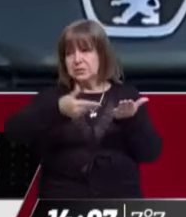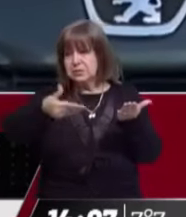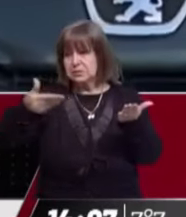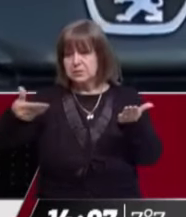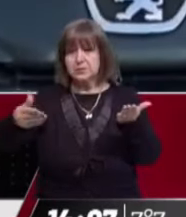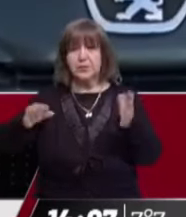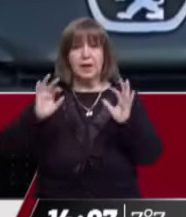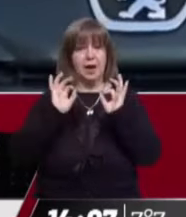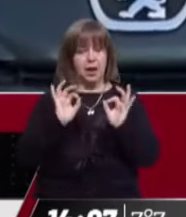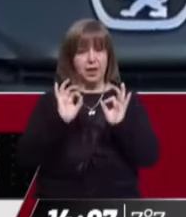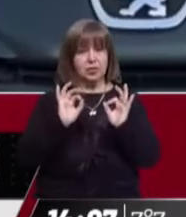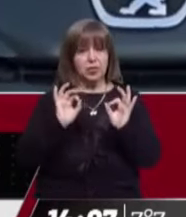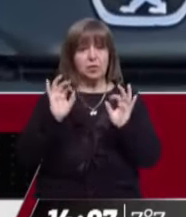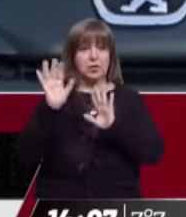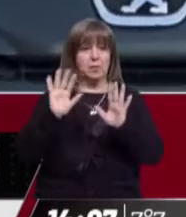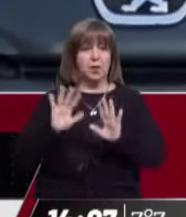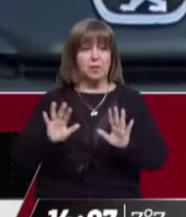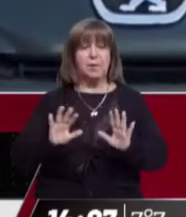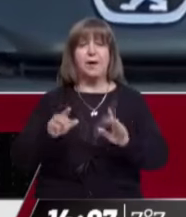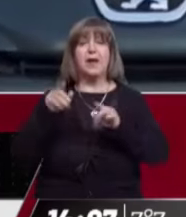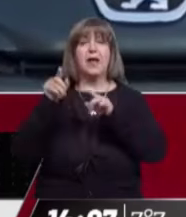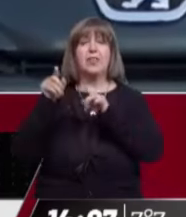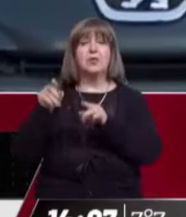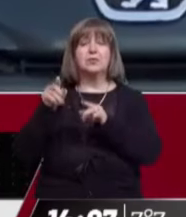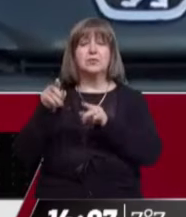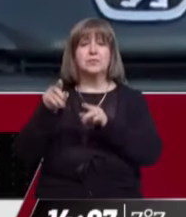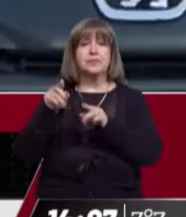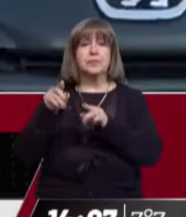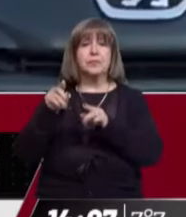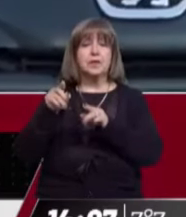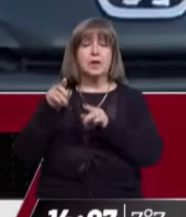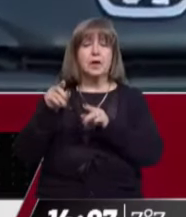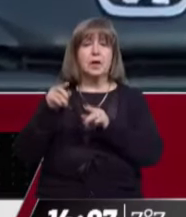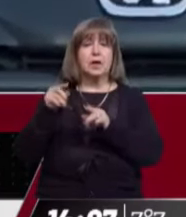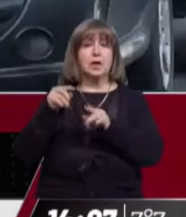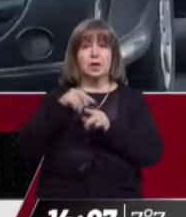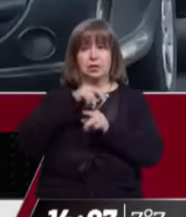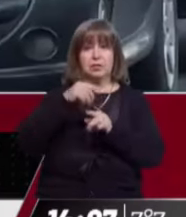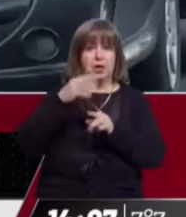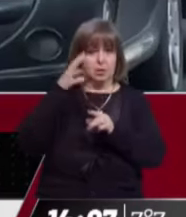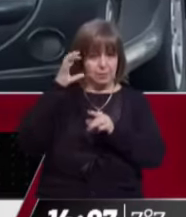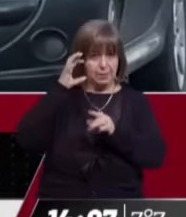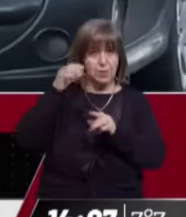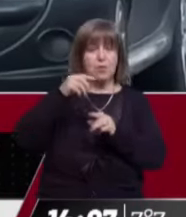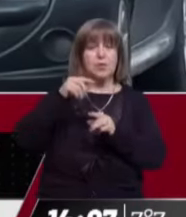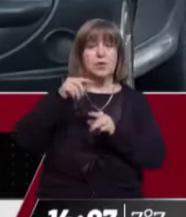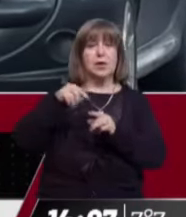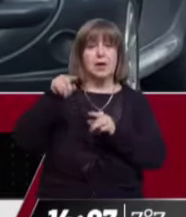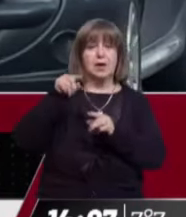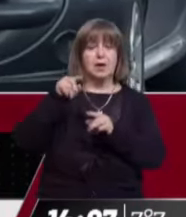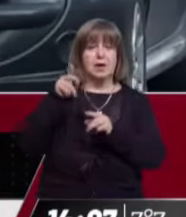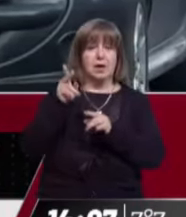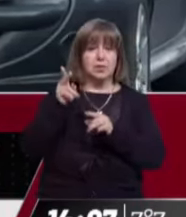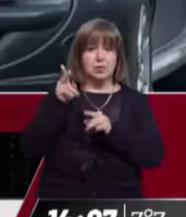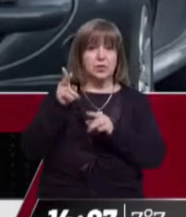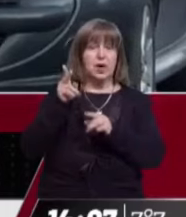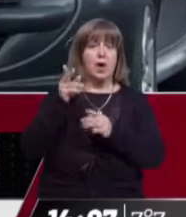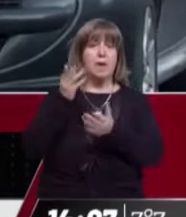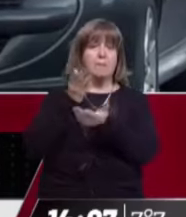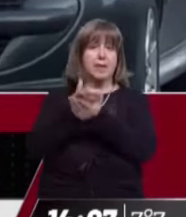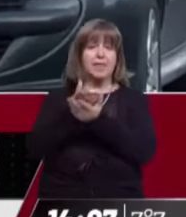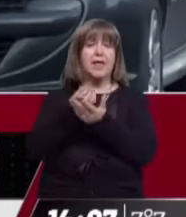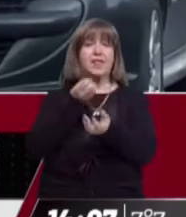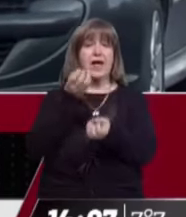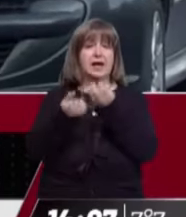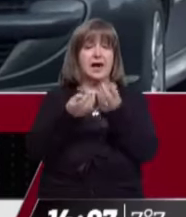sí, ya estamos en condiciones de declarar y no se olviden que fuimos nosotros, o mejor dicho, fueron ellos los que pidieron